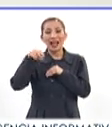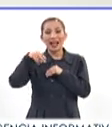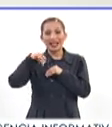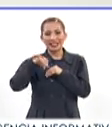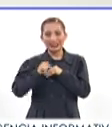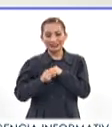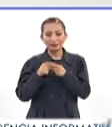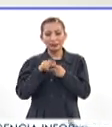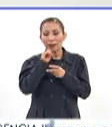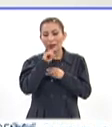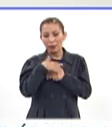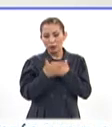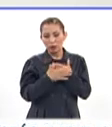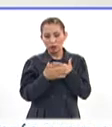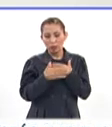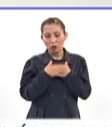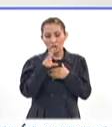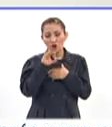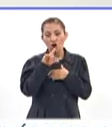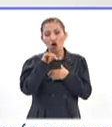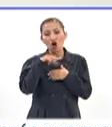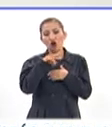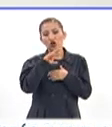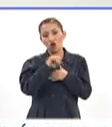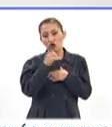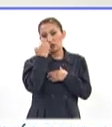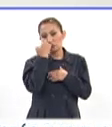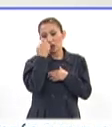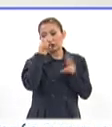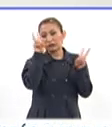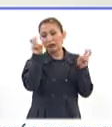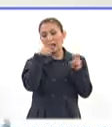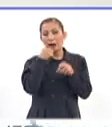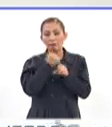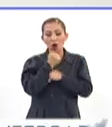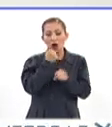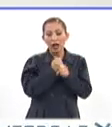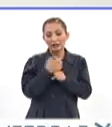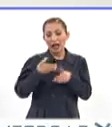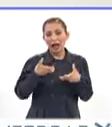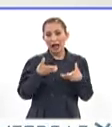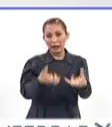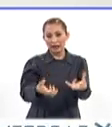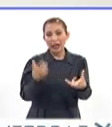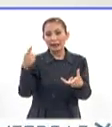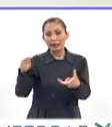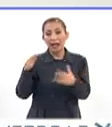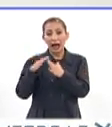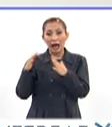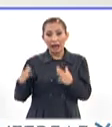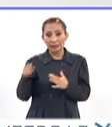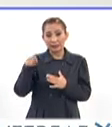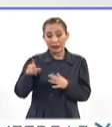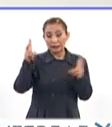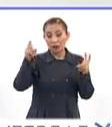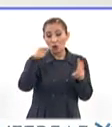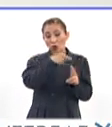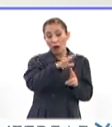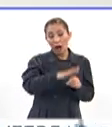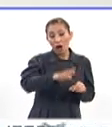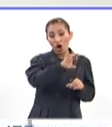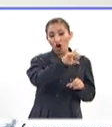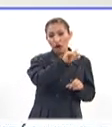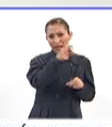Alanís. También va a haber un coloquio académico sobre violencia en las calles y en los hogares, el caso de una